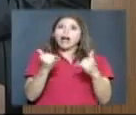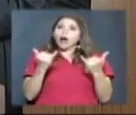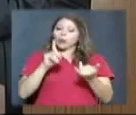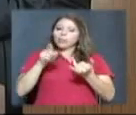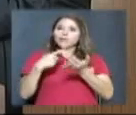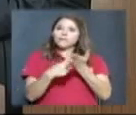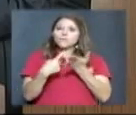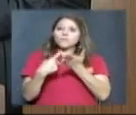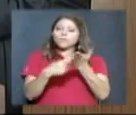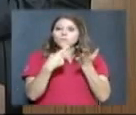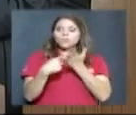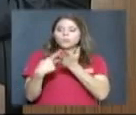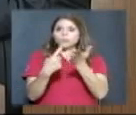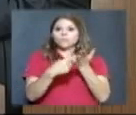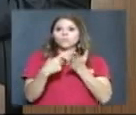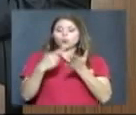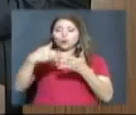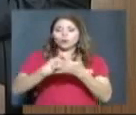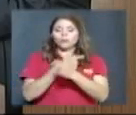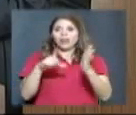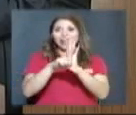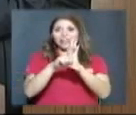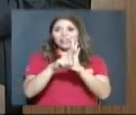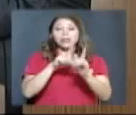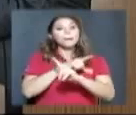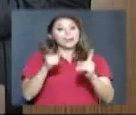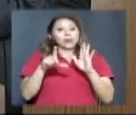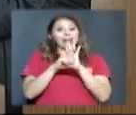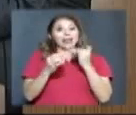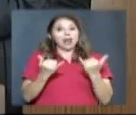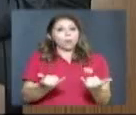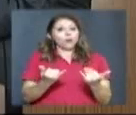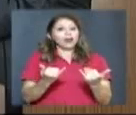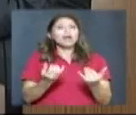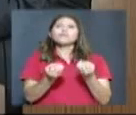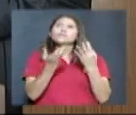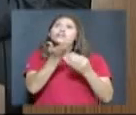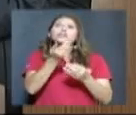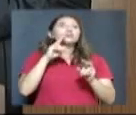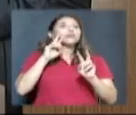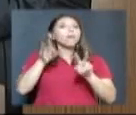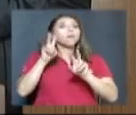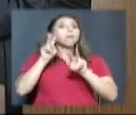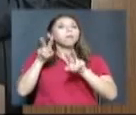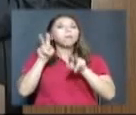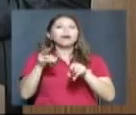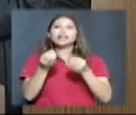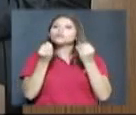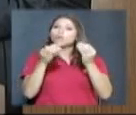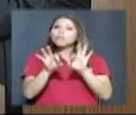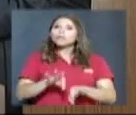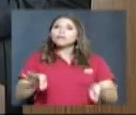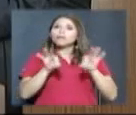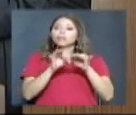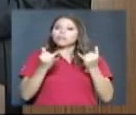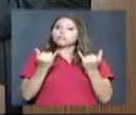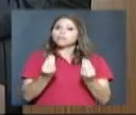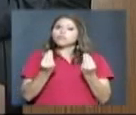ese momento, no sé, pero es una ley omisa. Y eso significa que es indispensable este debate. Y este debate del cual hoy